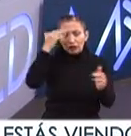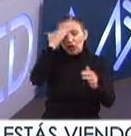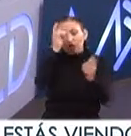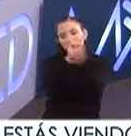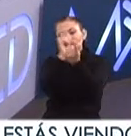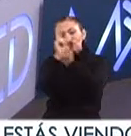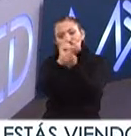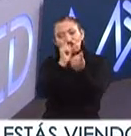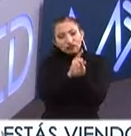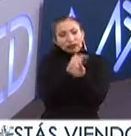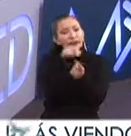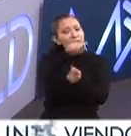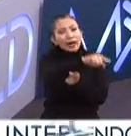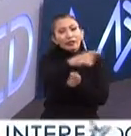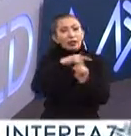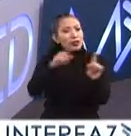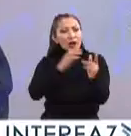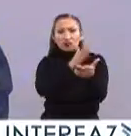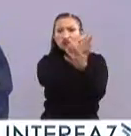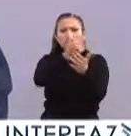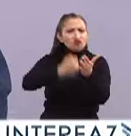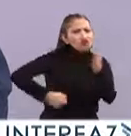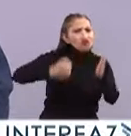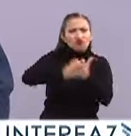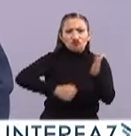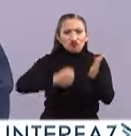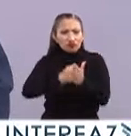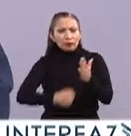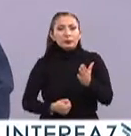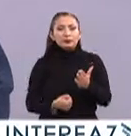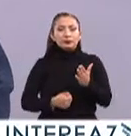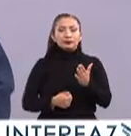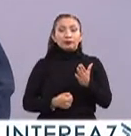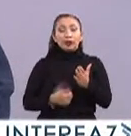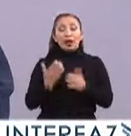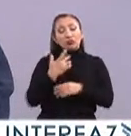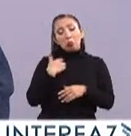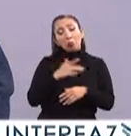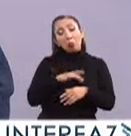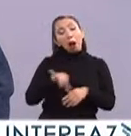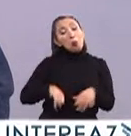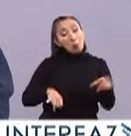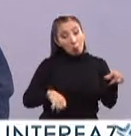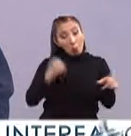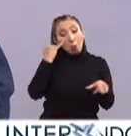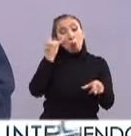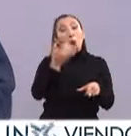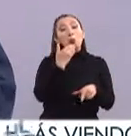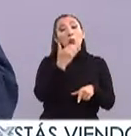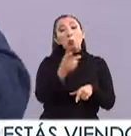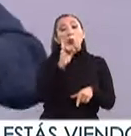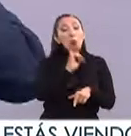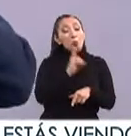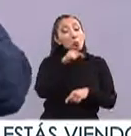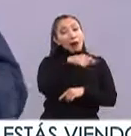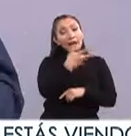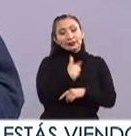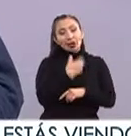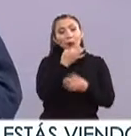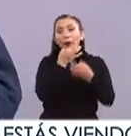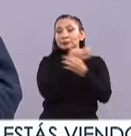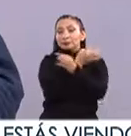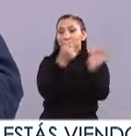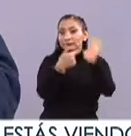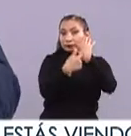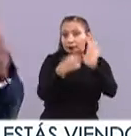tiempo y que han estado en diferentes luchas, ¿no? Y entonces nos pareció interesante que dar a conocer